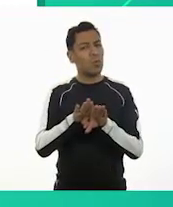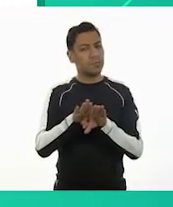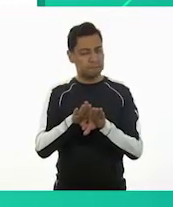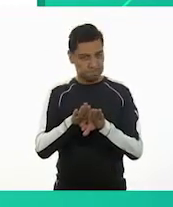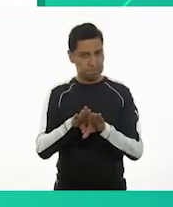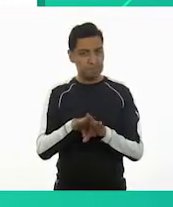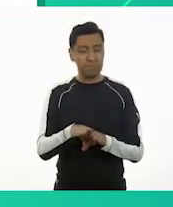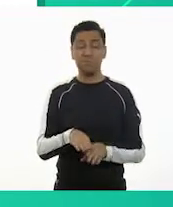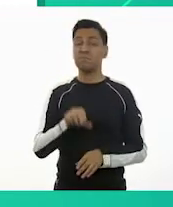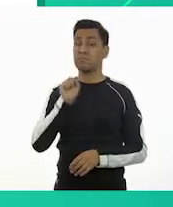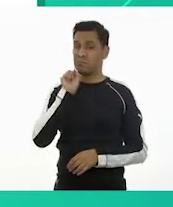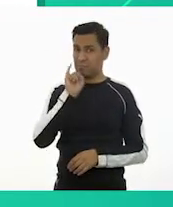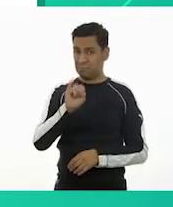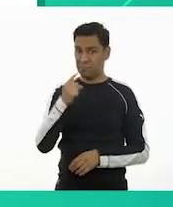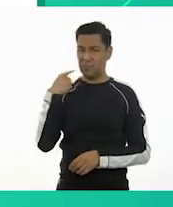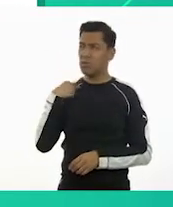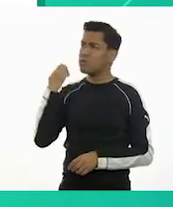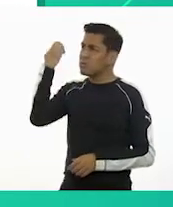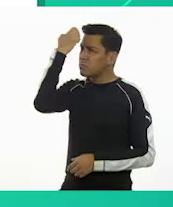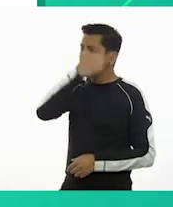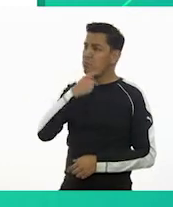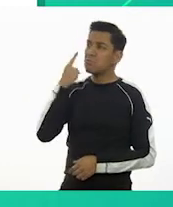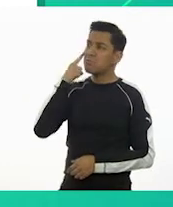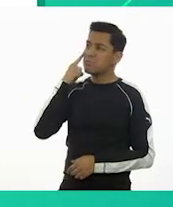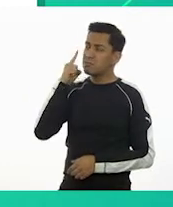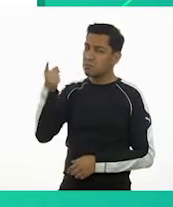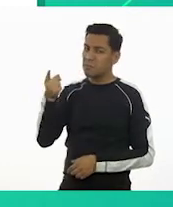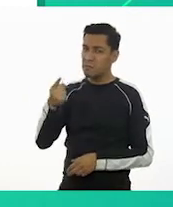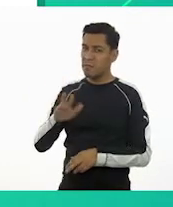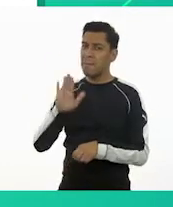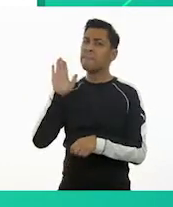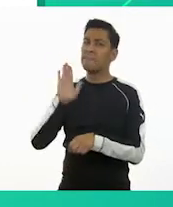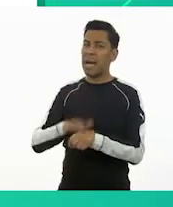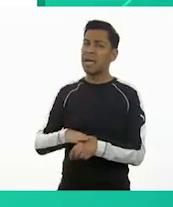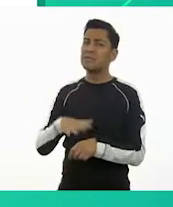Mira, en general observo que lo que más abunda